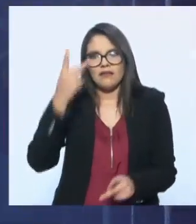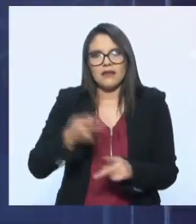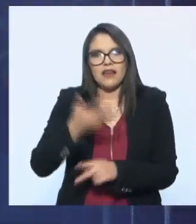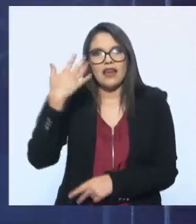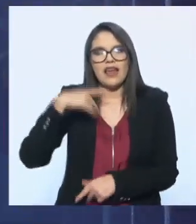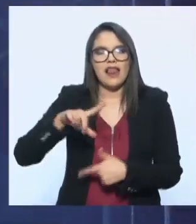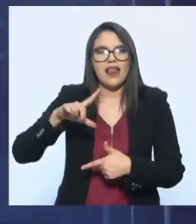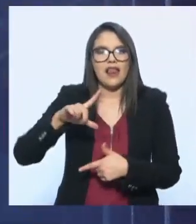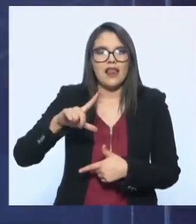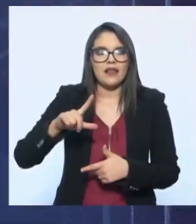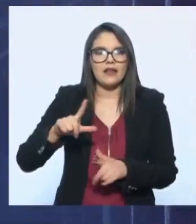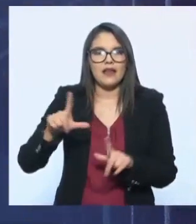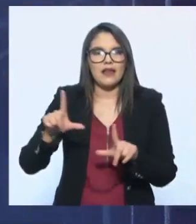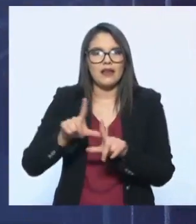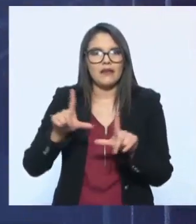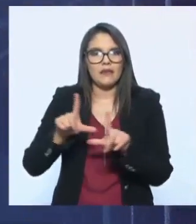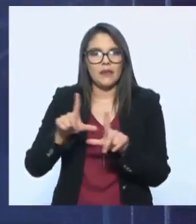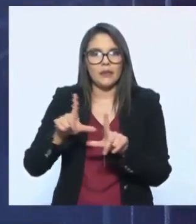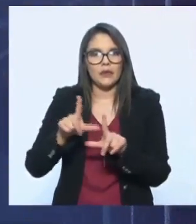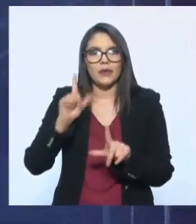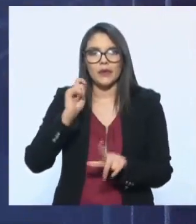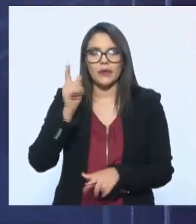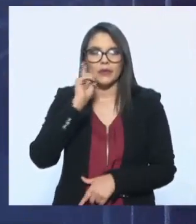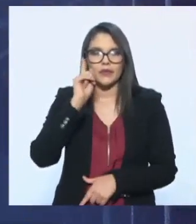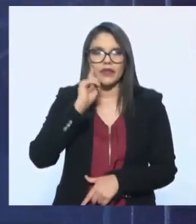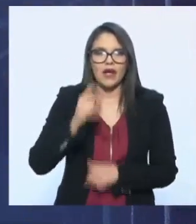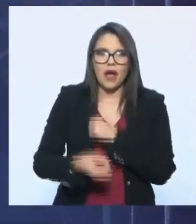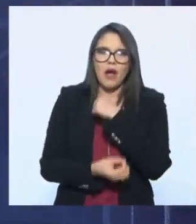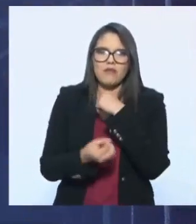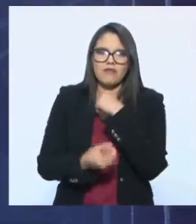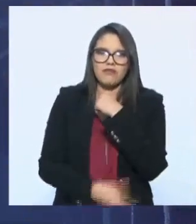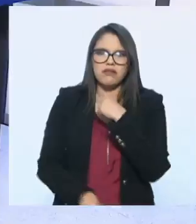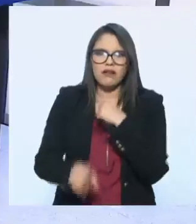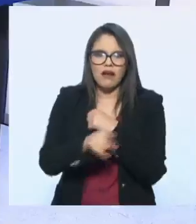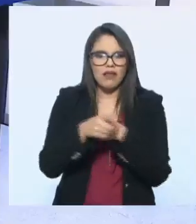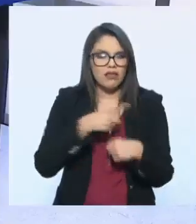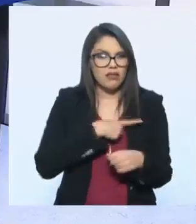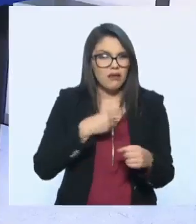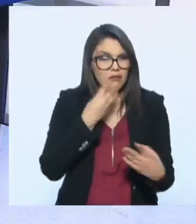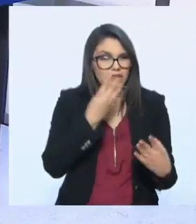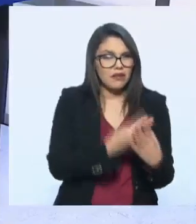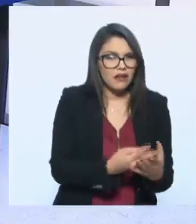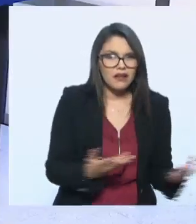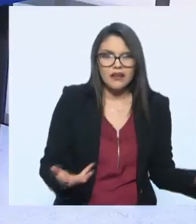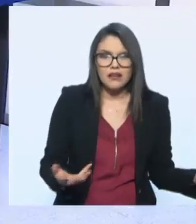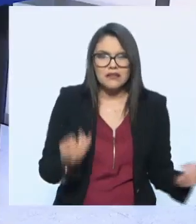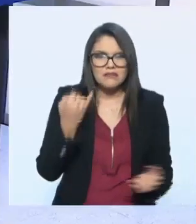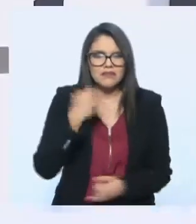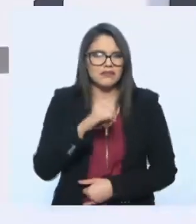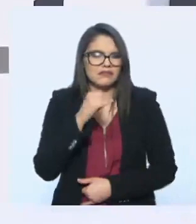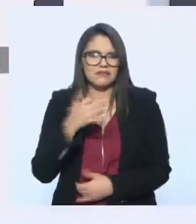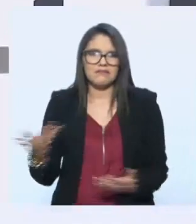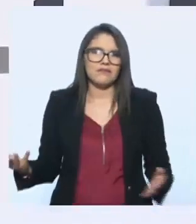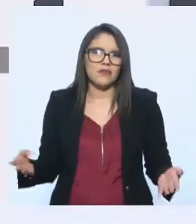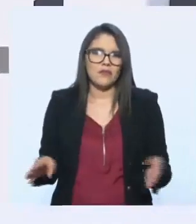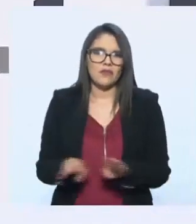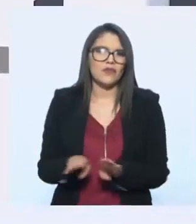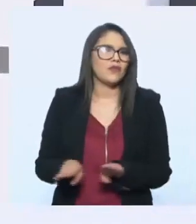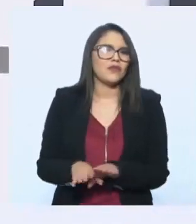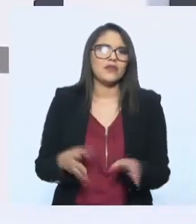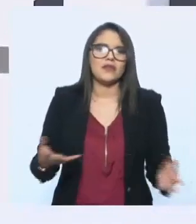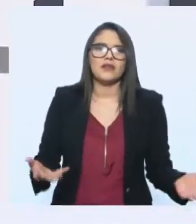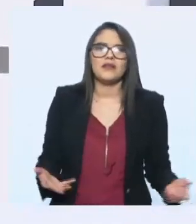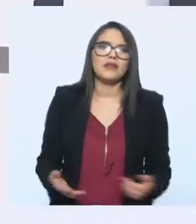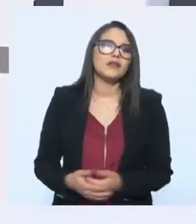Liverpool, que sufrió un aborto involuntario y no la metieron presa. Por presiones, y la verdad, yo creo que sí sería